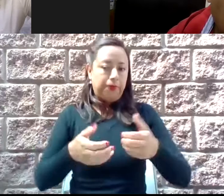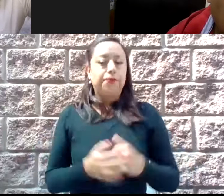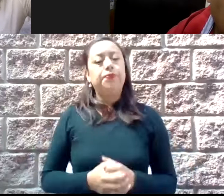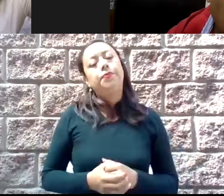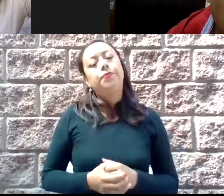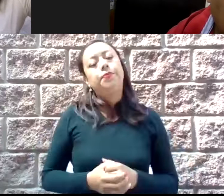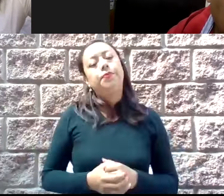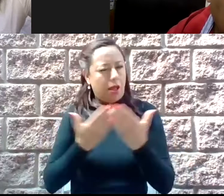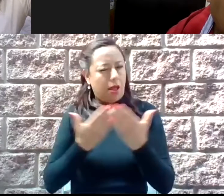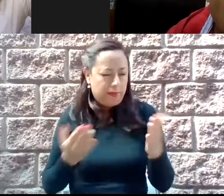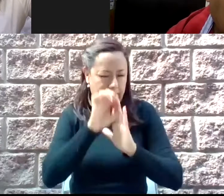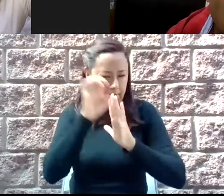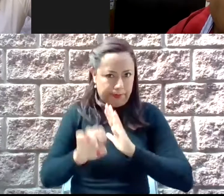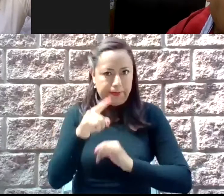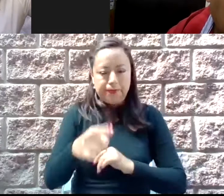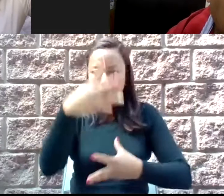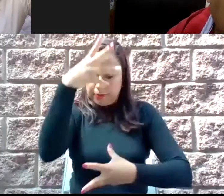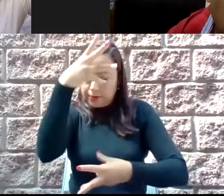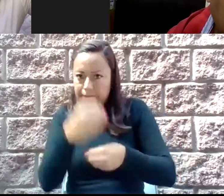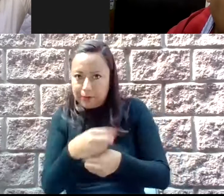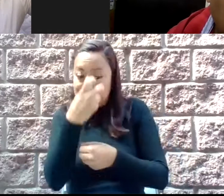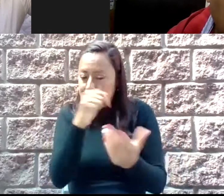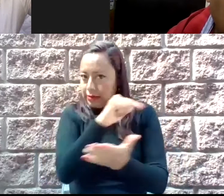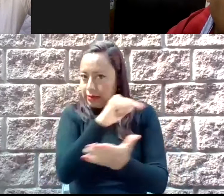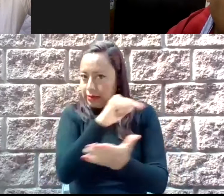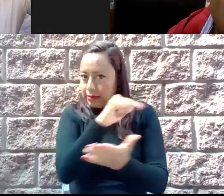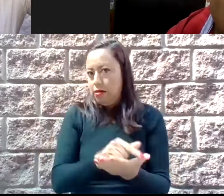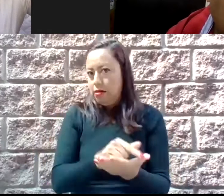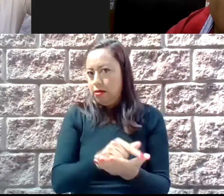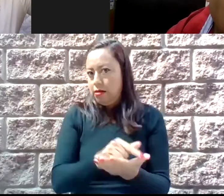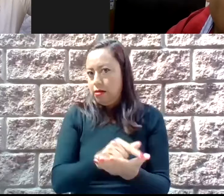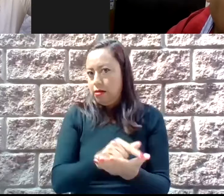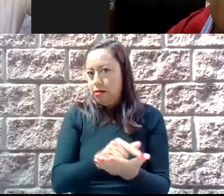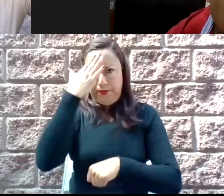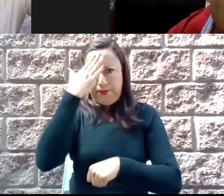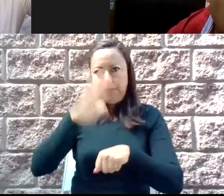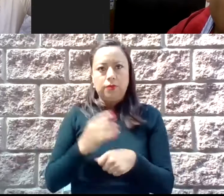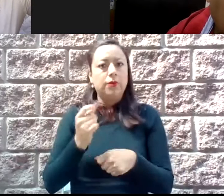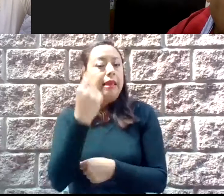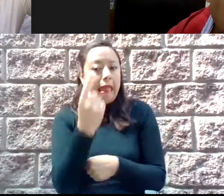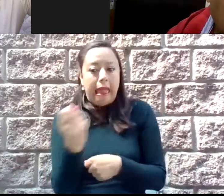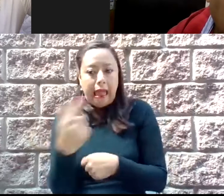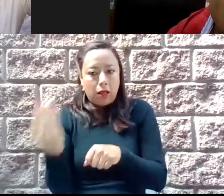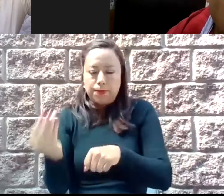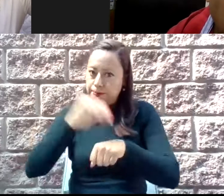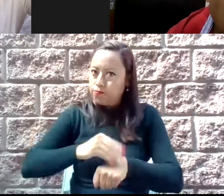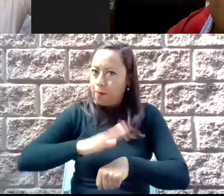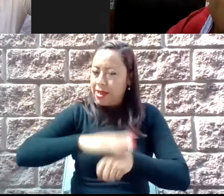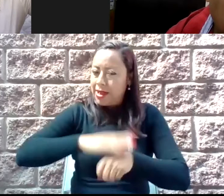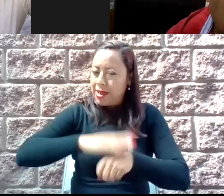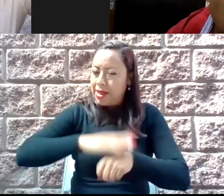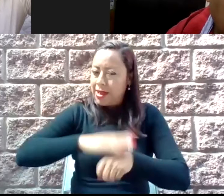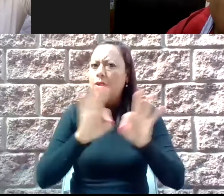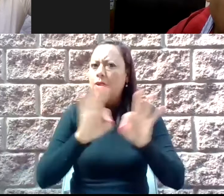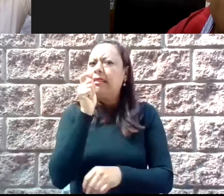ejemplificar el contenido y alcance de esta ley, se consideró que una de las grandes aportaciones de esta ley es el capítulo segundo,